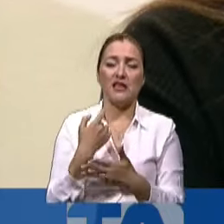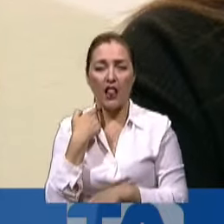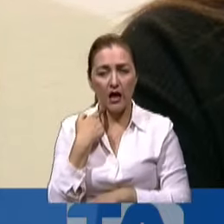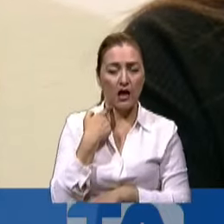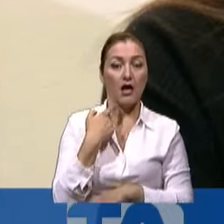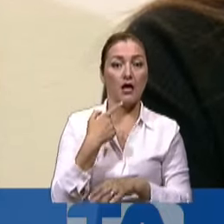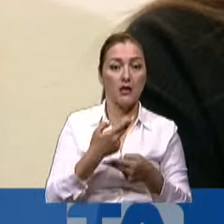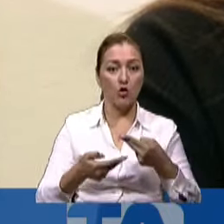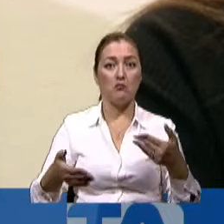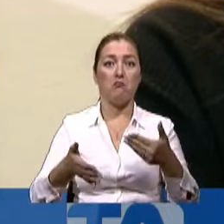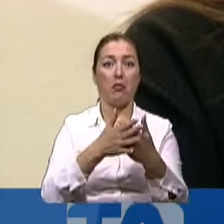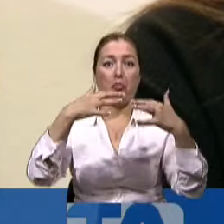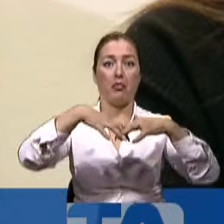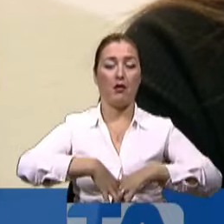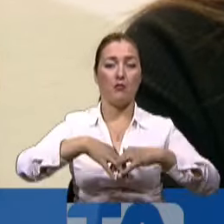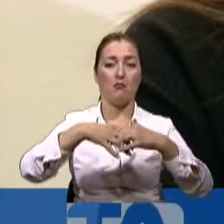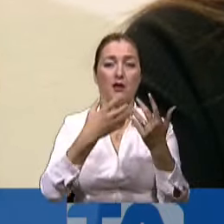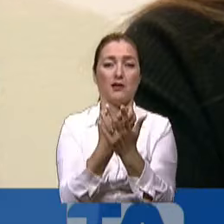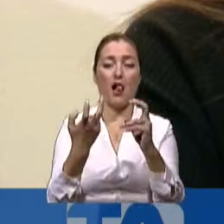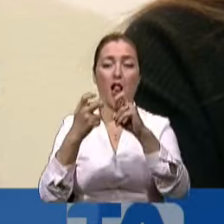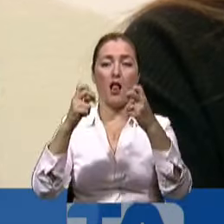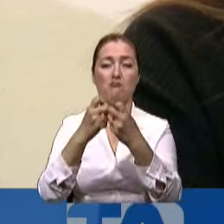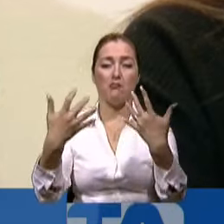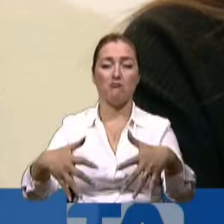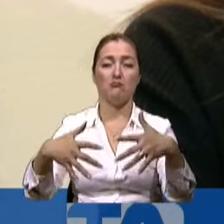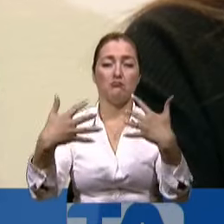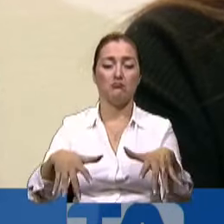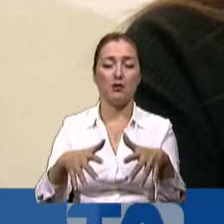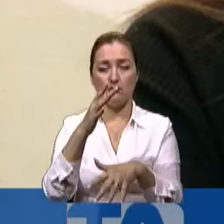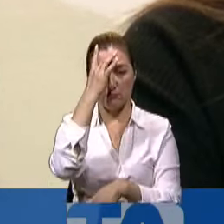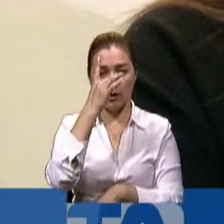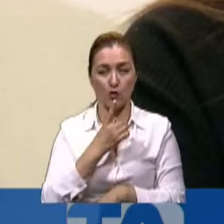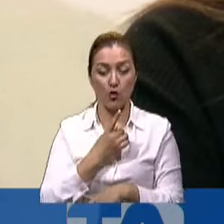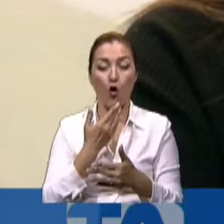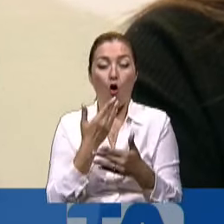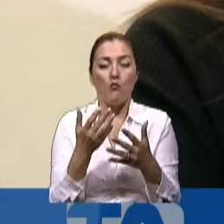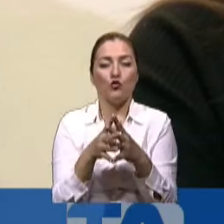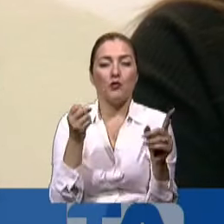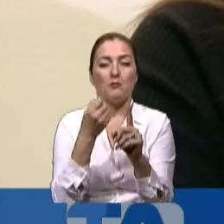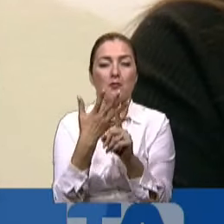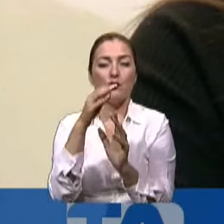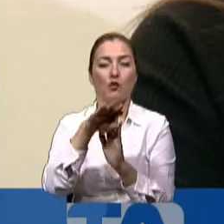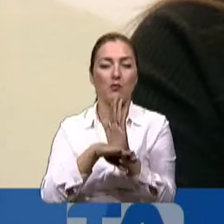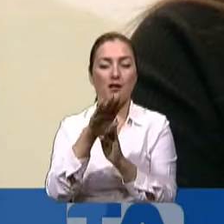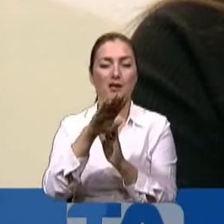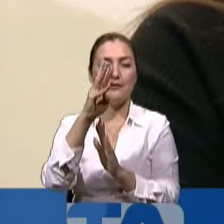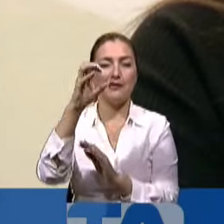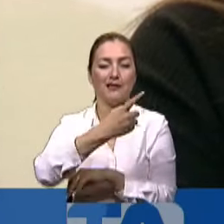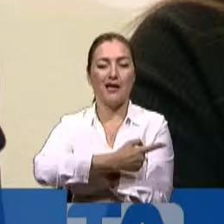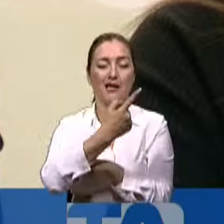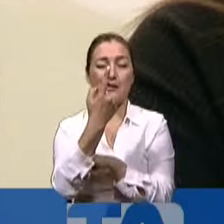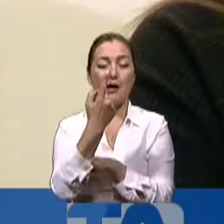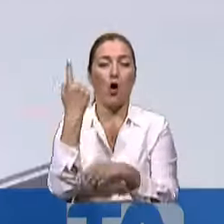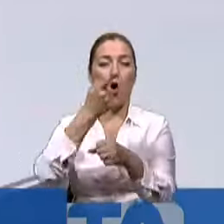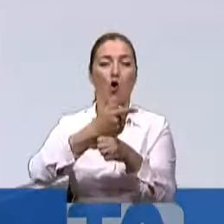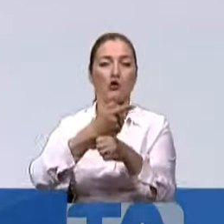negocios y una economía en crisis, es imperativo adoptar medidas que contribuyan a mitigar los impactos generados por los 60 días del toque de